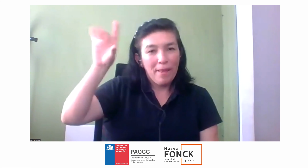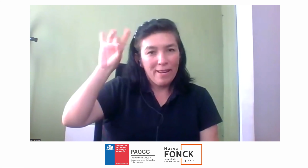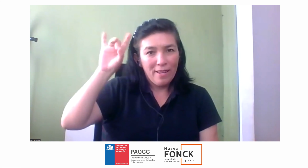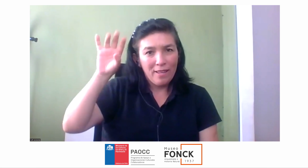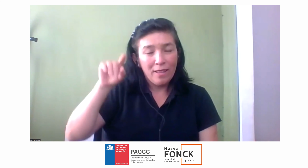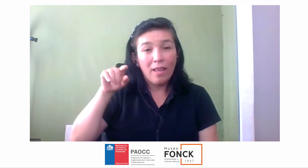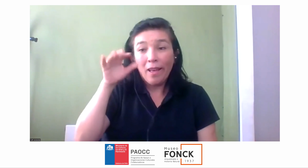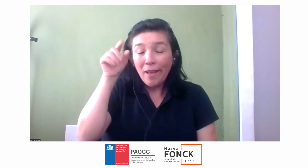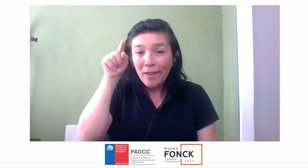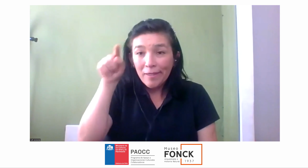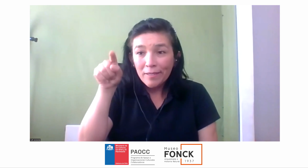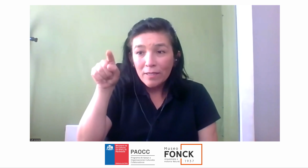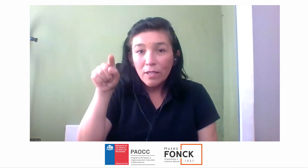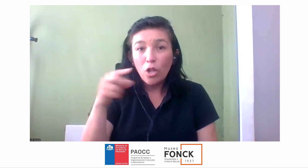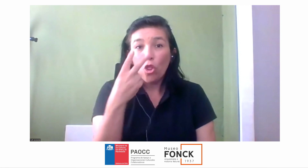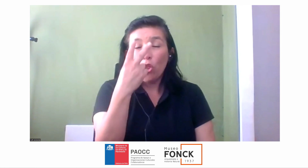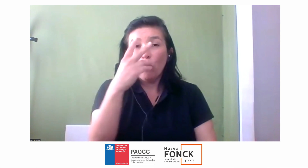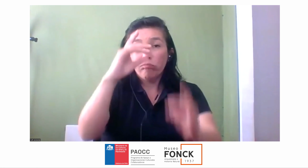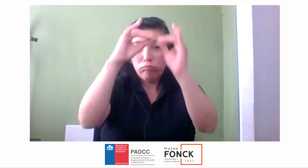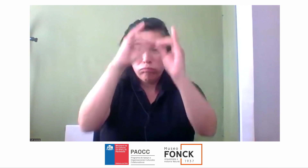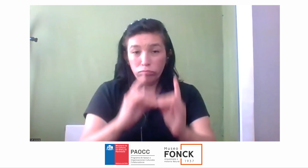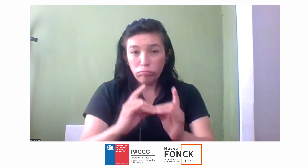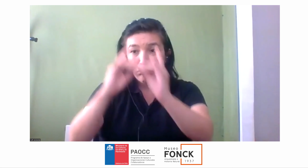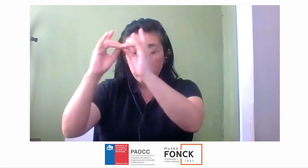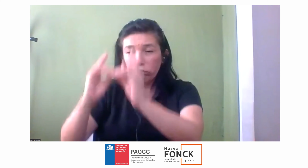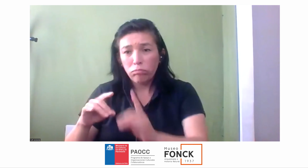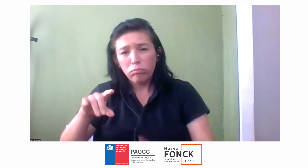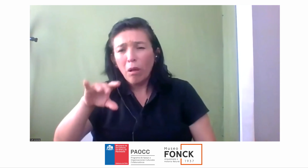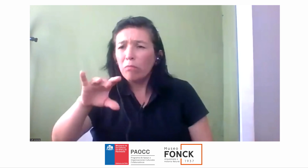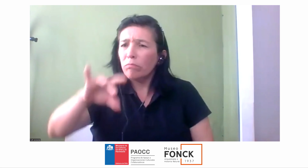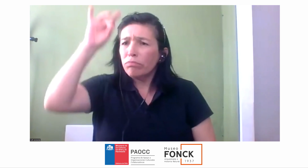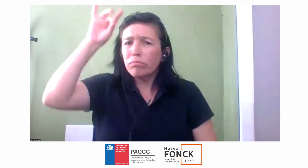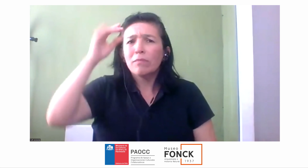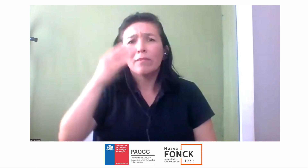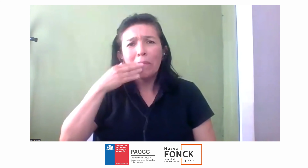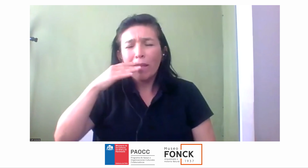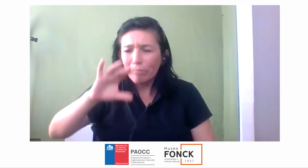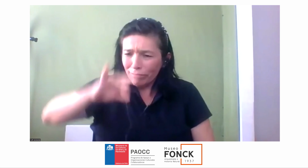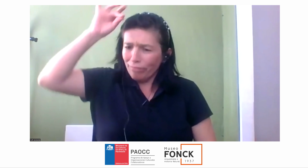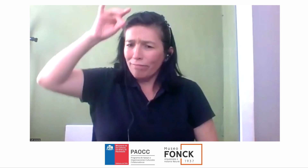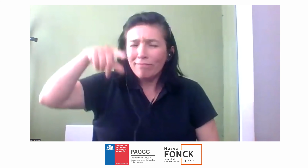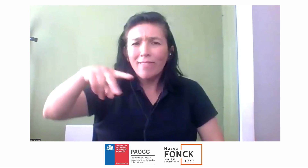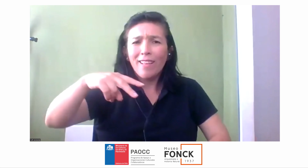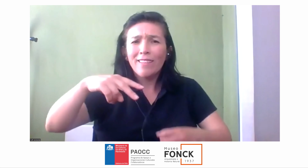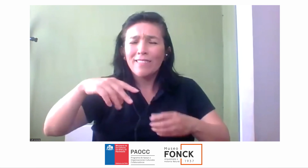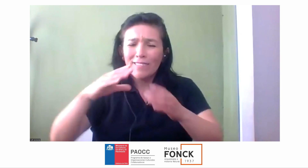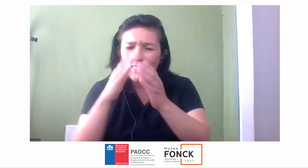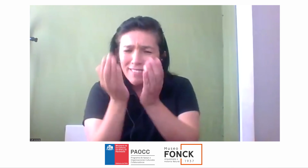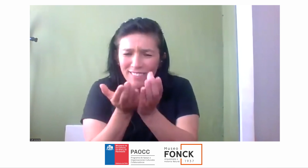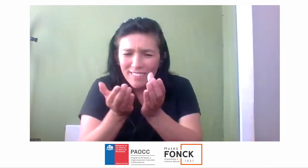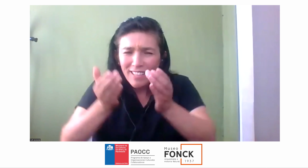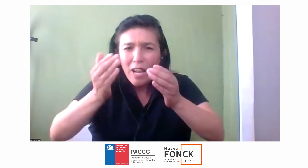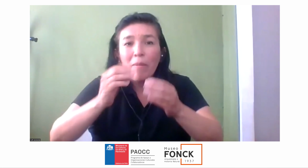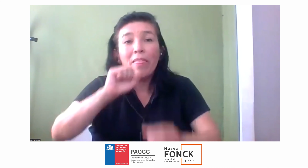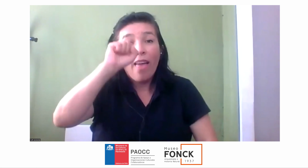vinculado, digamos, a dos entierros, pudo encontrar también cerámica de factura más